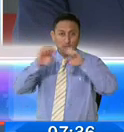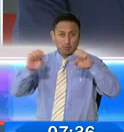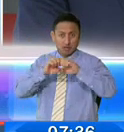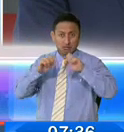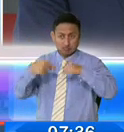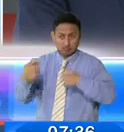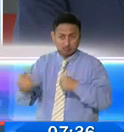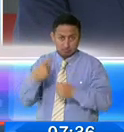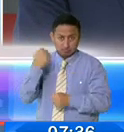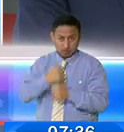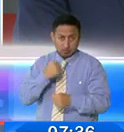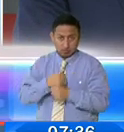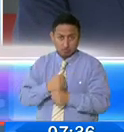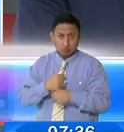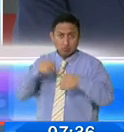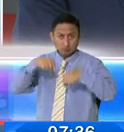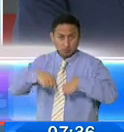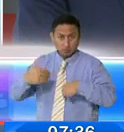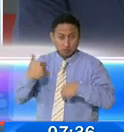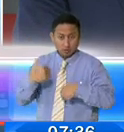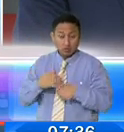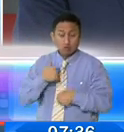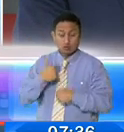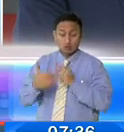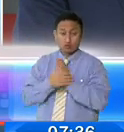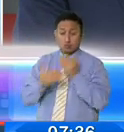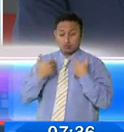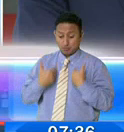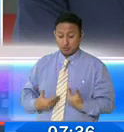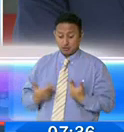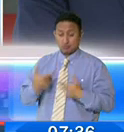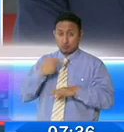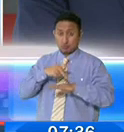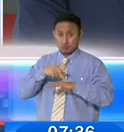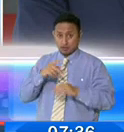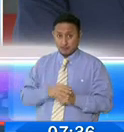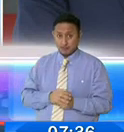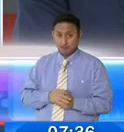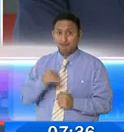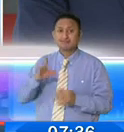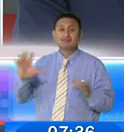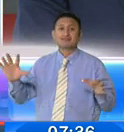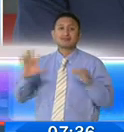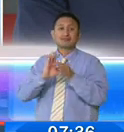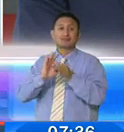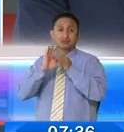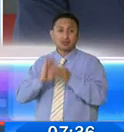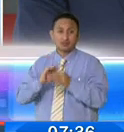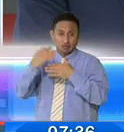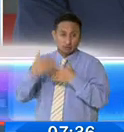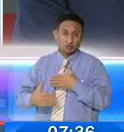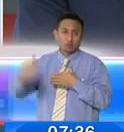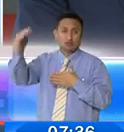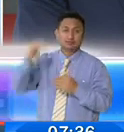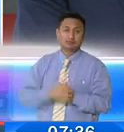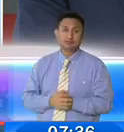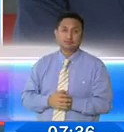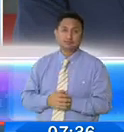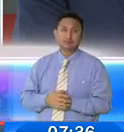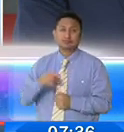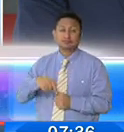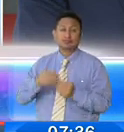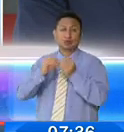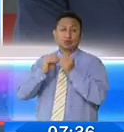que puedan evidenciar su capacidad y por lo tanto que esa relación continúe en el largo plazo. Formación, generación